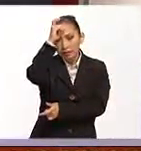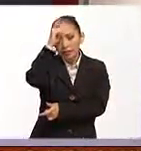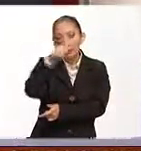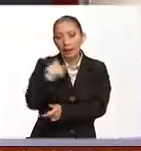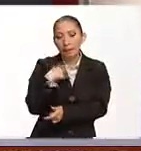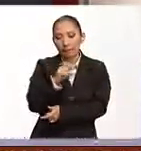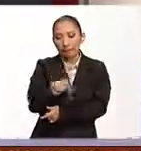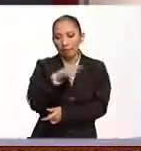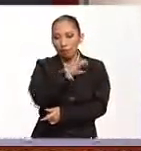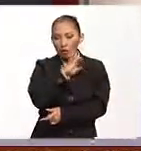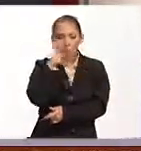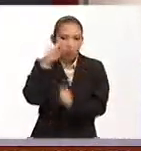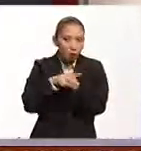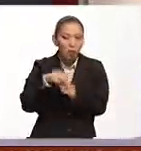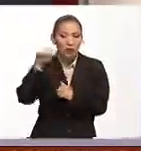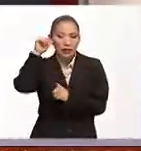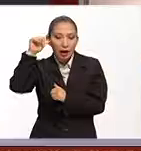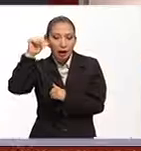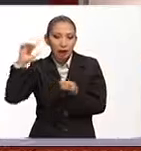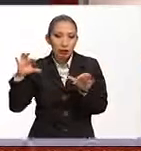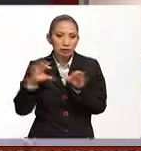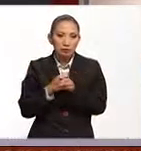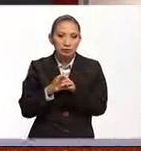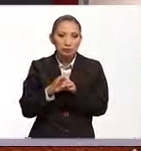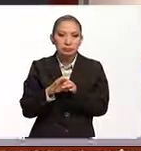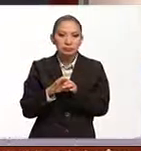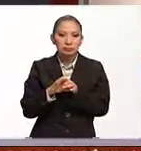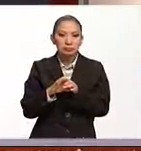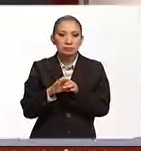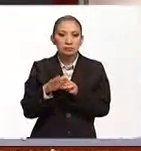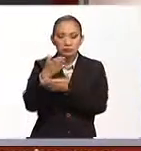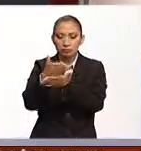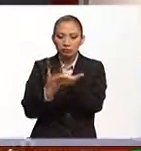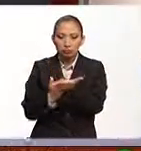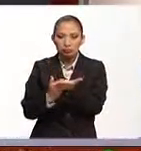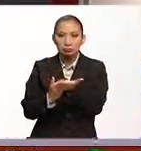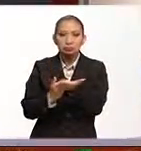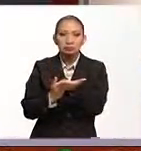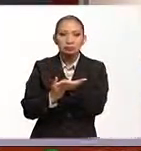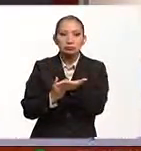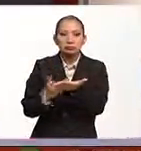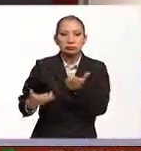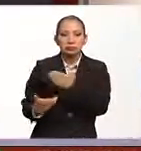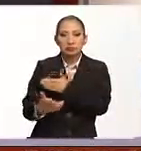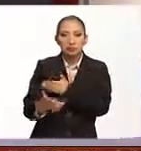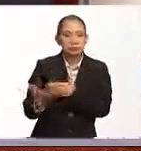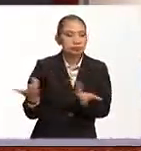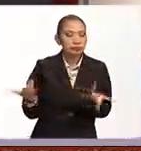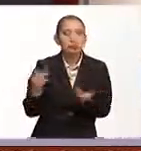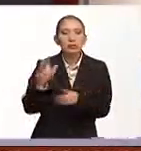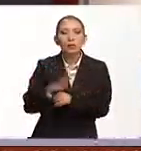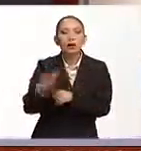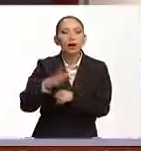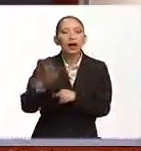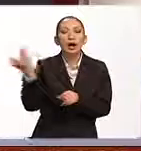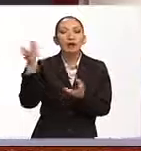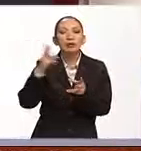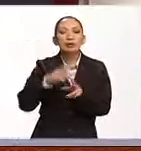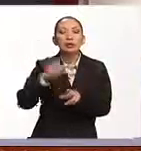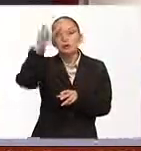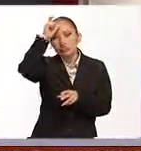de Europa y Asia por medio ahí de la división del Bósforo, este río. En fin, ¿cuáles son las circunstancias